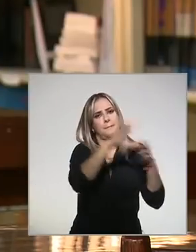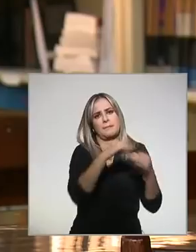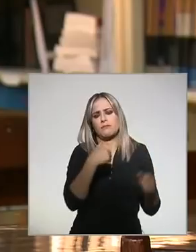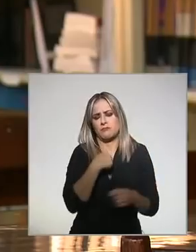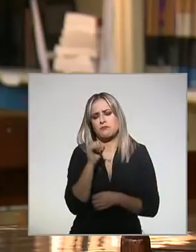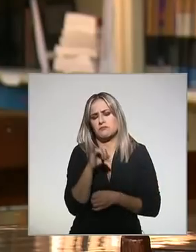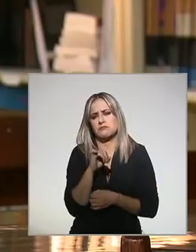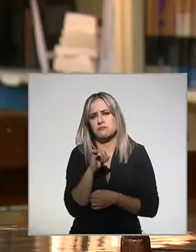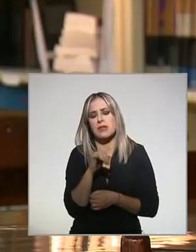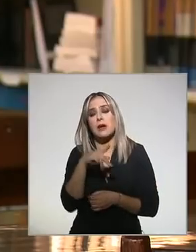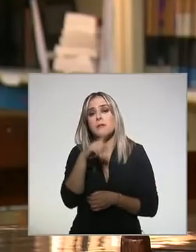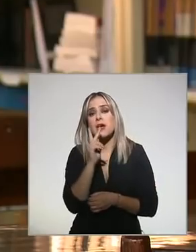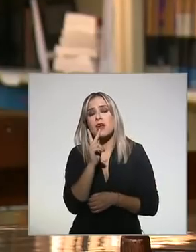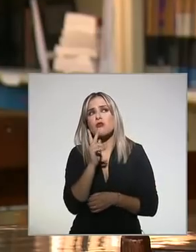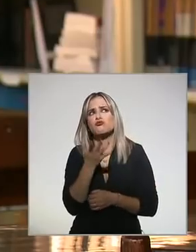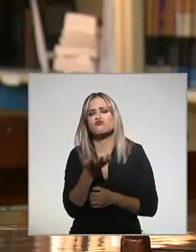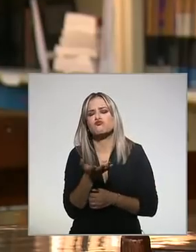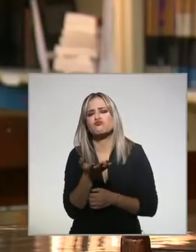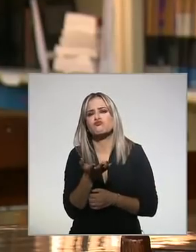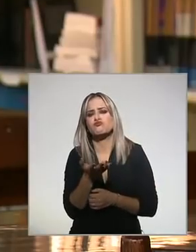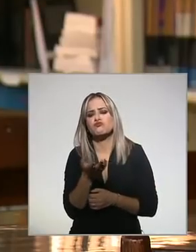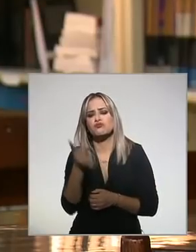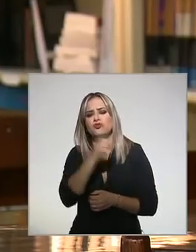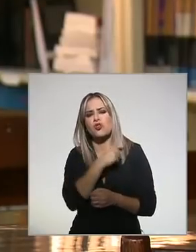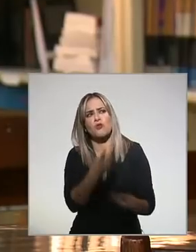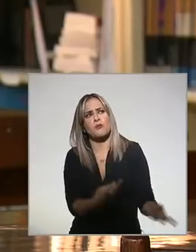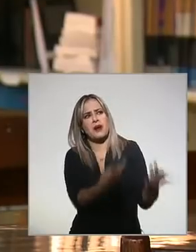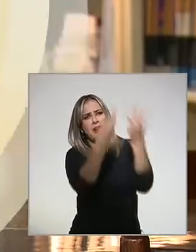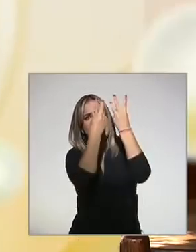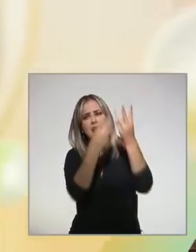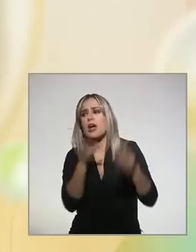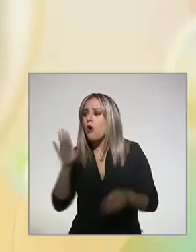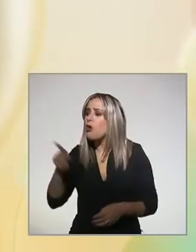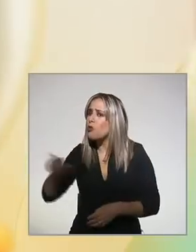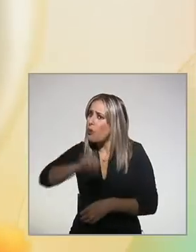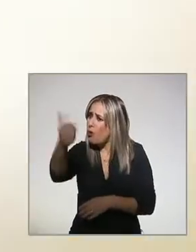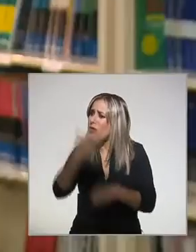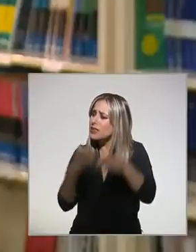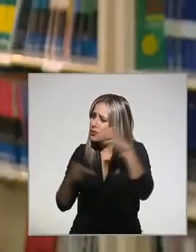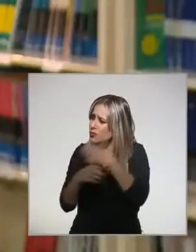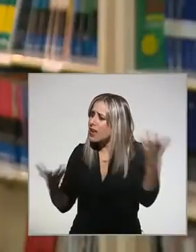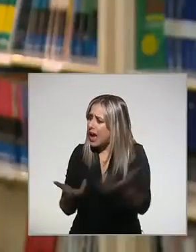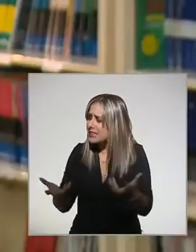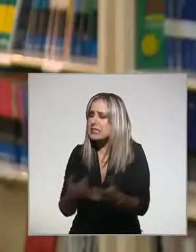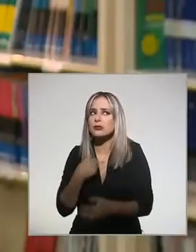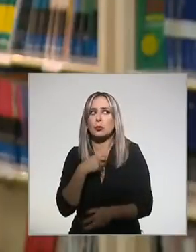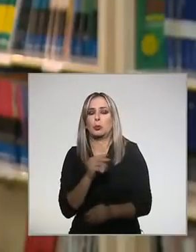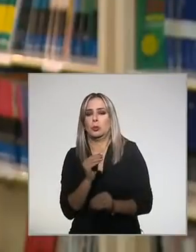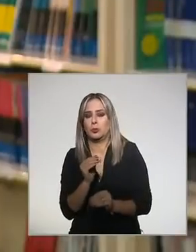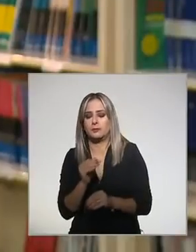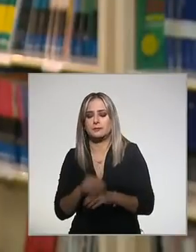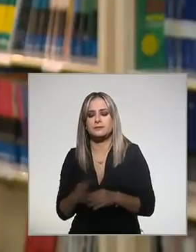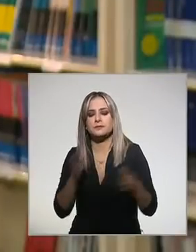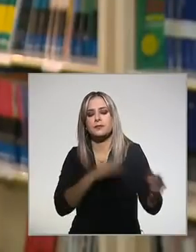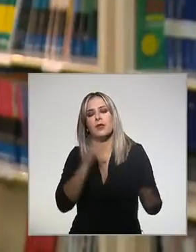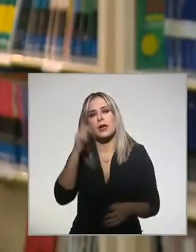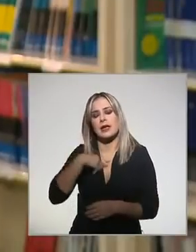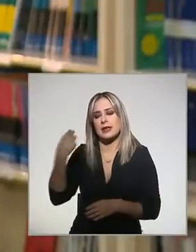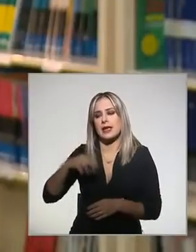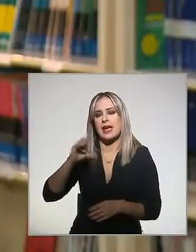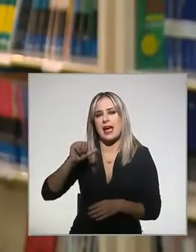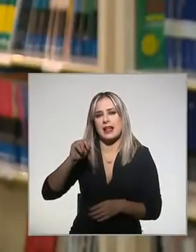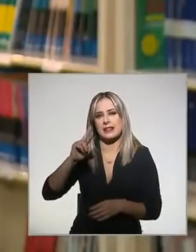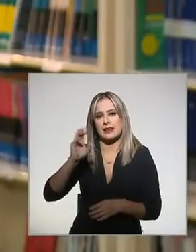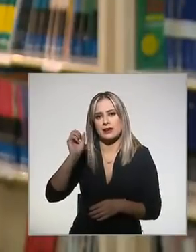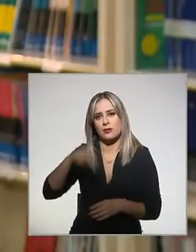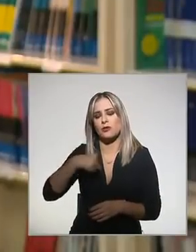Pero la mayoría de veces solo como que me regañan y me dicen que me ponga a hacer otras cosas. Mi nombre es Camila Campos Calderón,